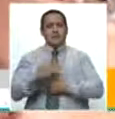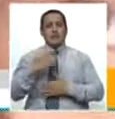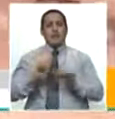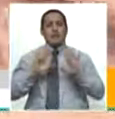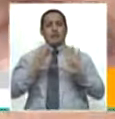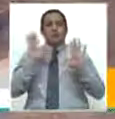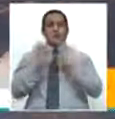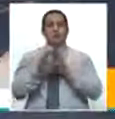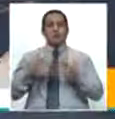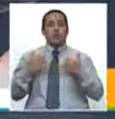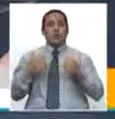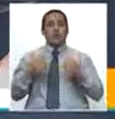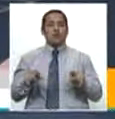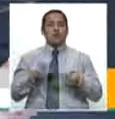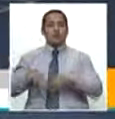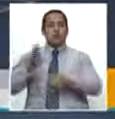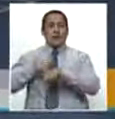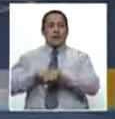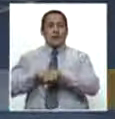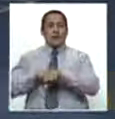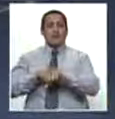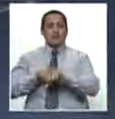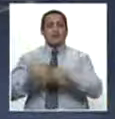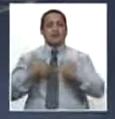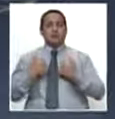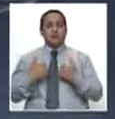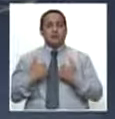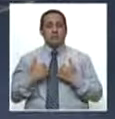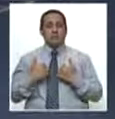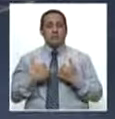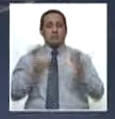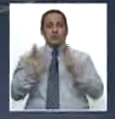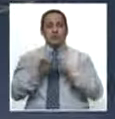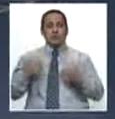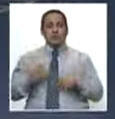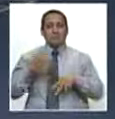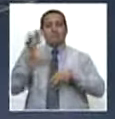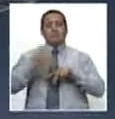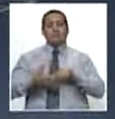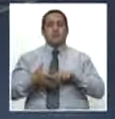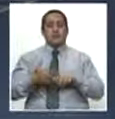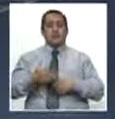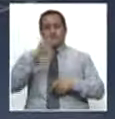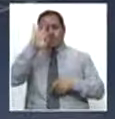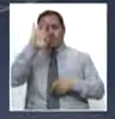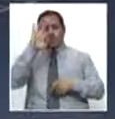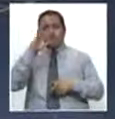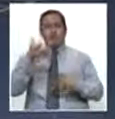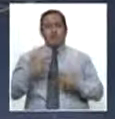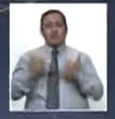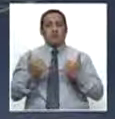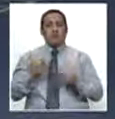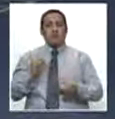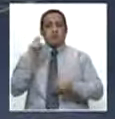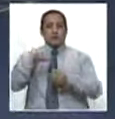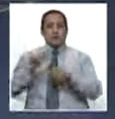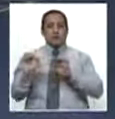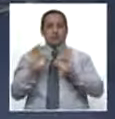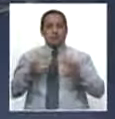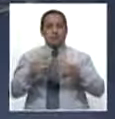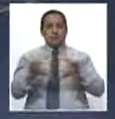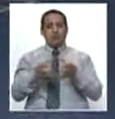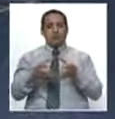Algún día fui badmintonista convencional, perdí la pierna por una enfermedad y ahora, perteneciendo